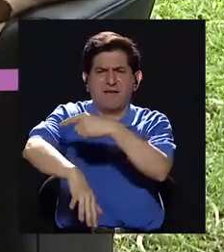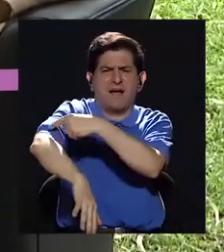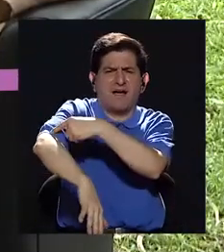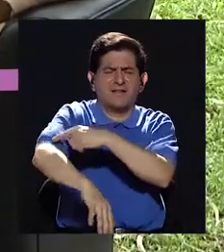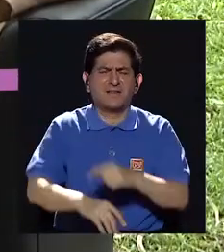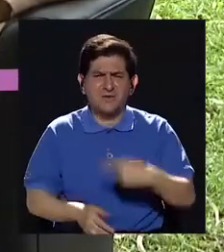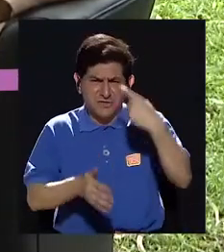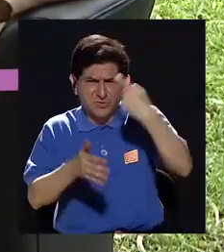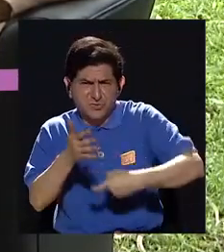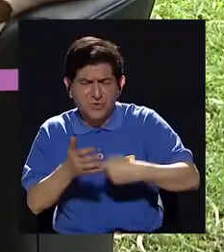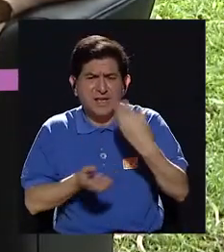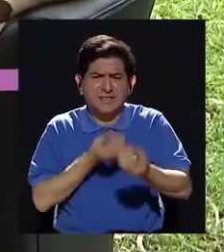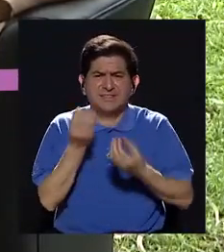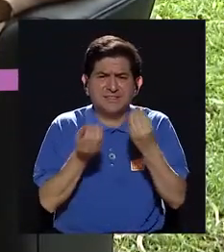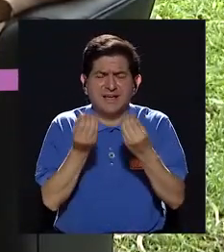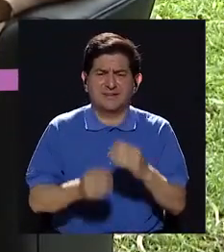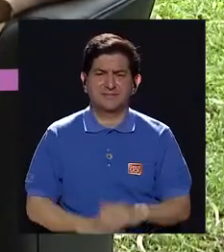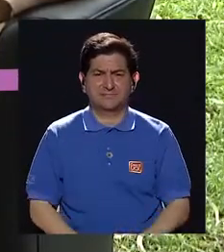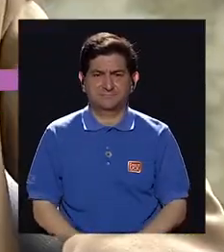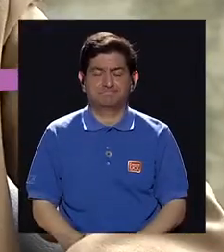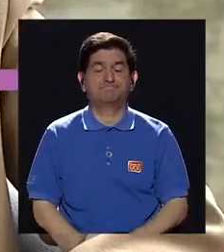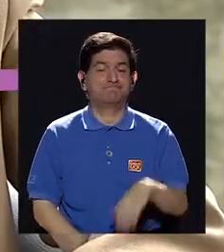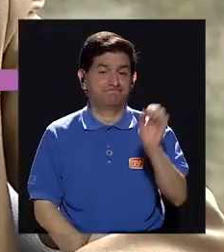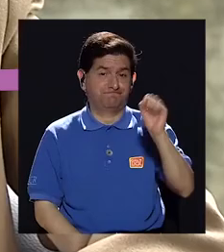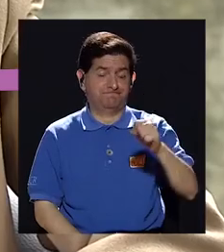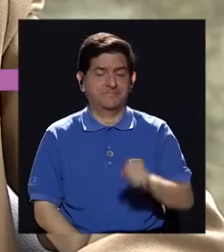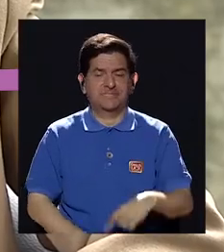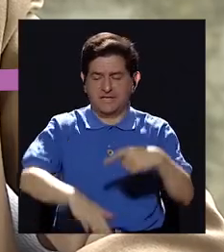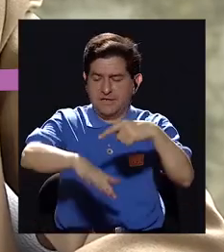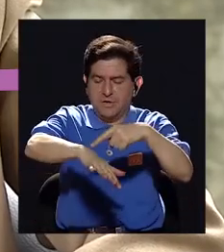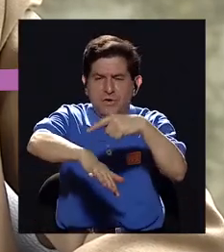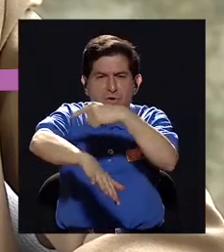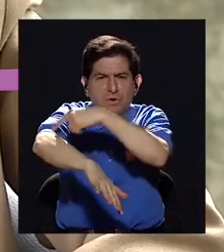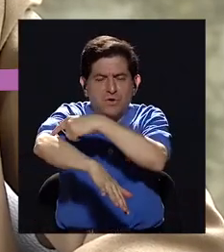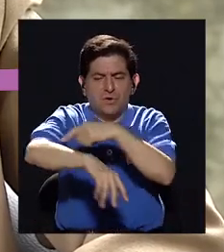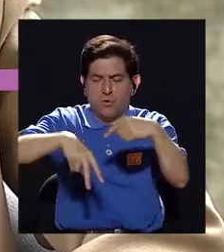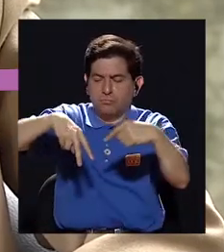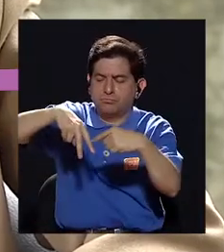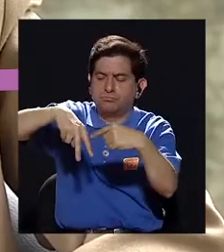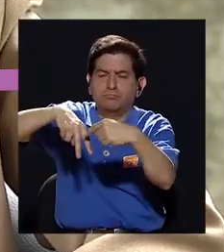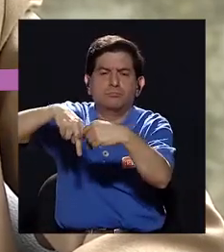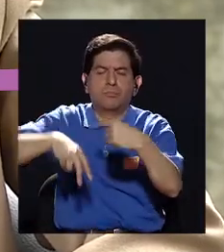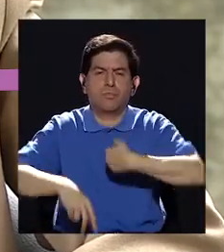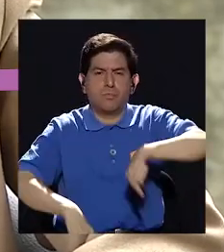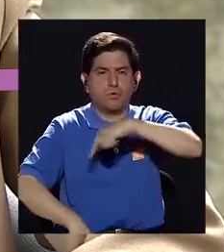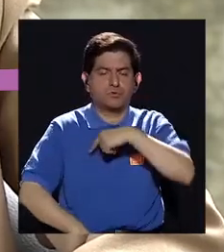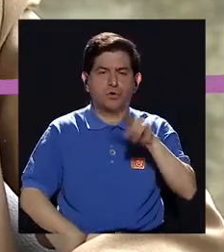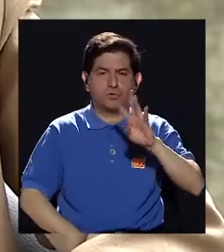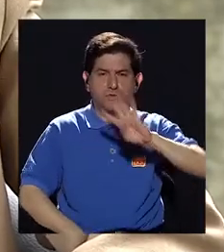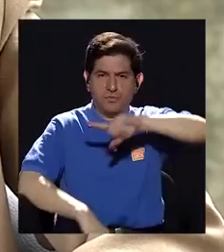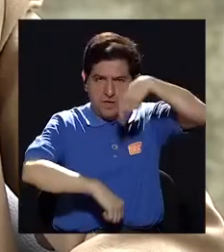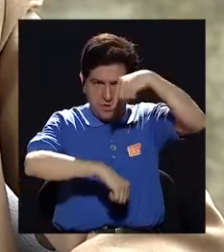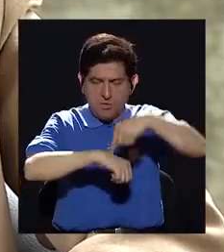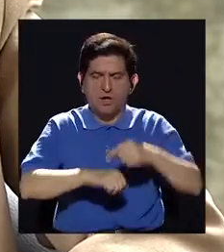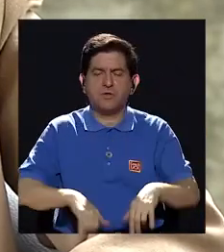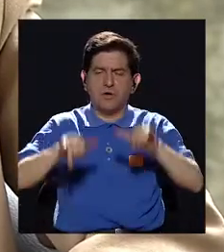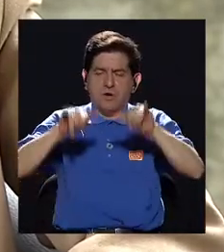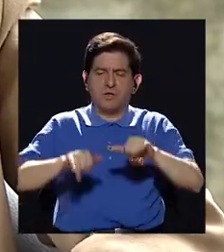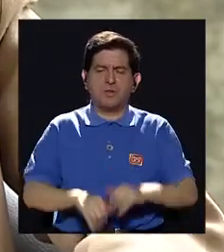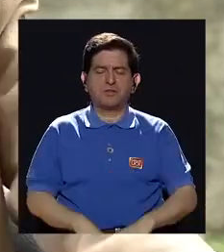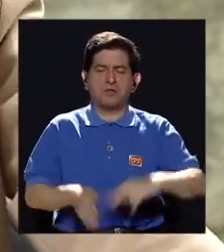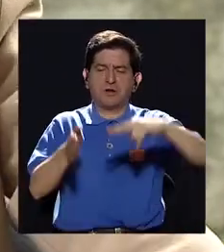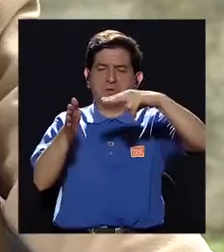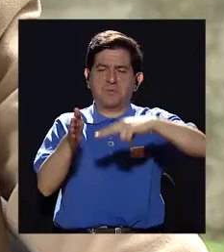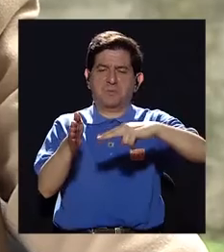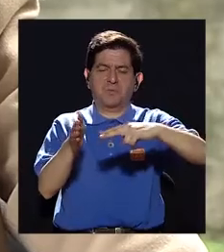a endurecerse, sí, mucho. ¿Qué podemos hacer en el respecto? Claro, con las articulaciones, si nosotros mismos nos quedamos 24 horas